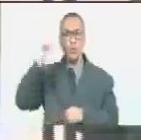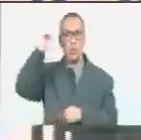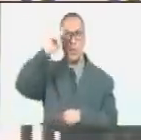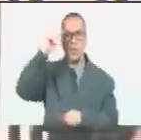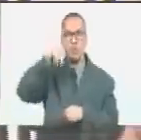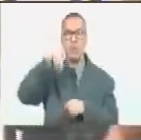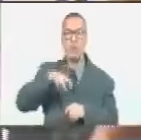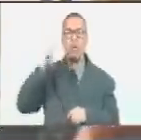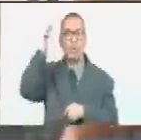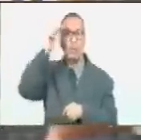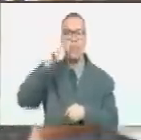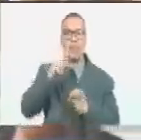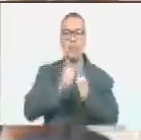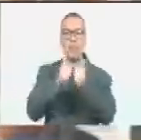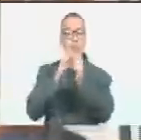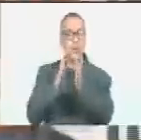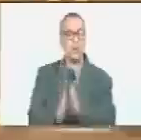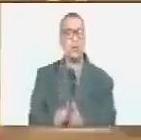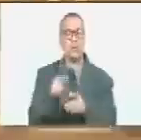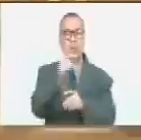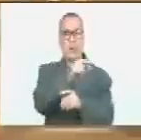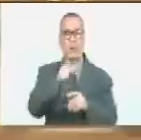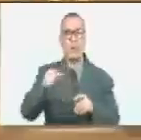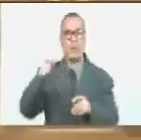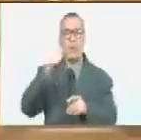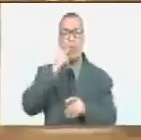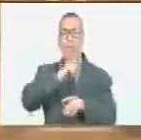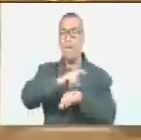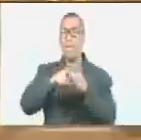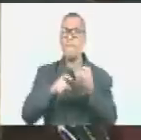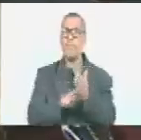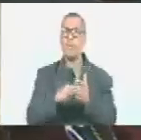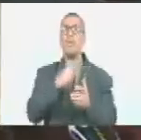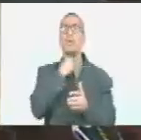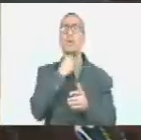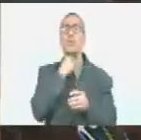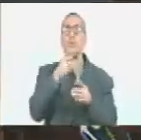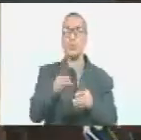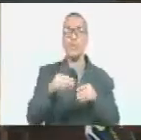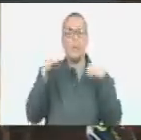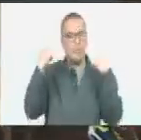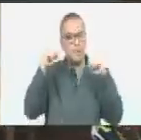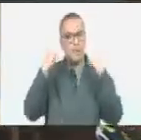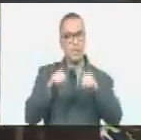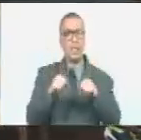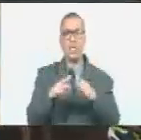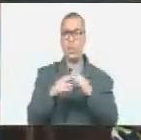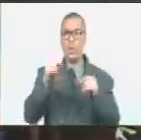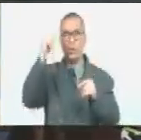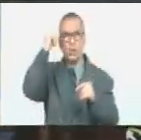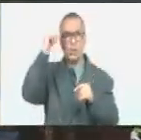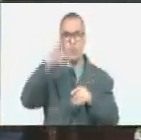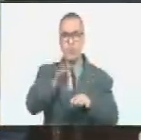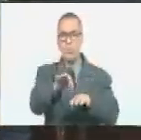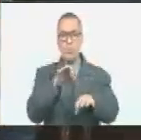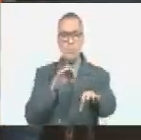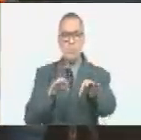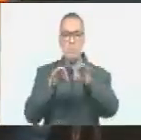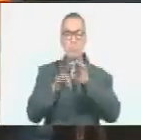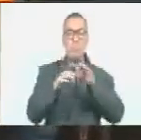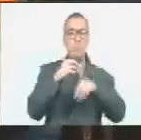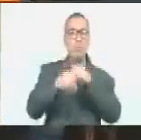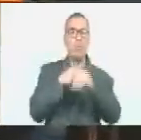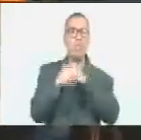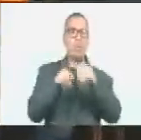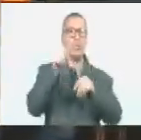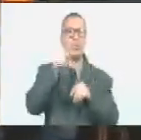educadores, atletas y público en general, aficionados, que practican día a día el ajedrez y que hacen